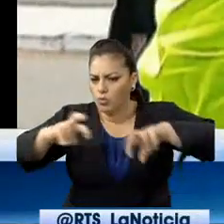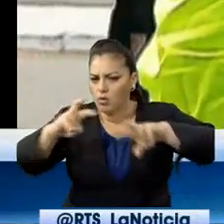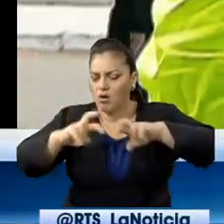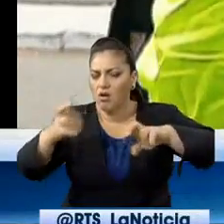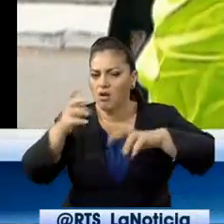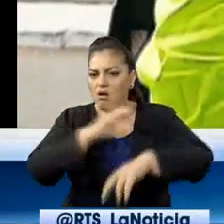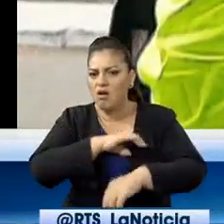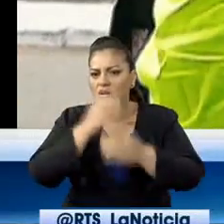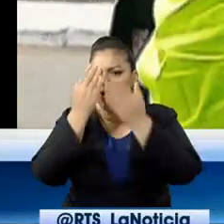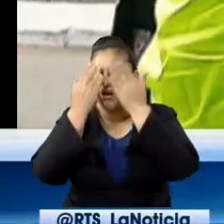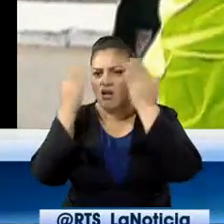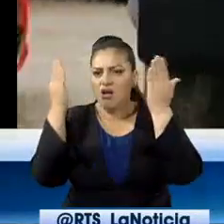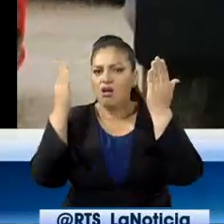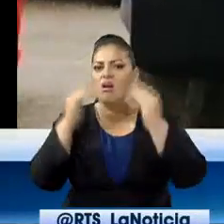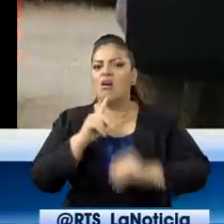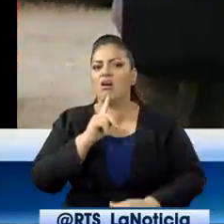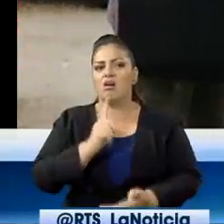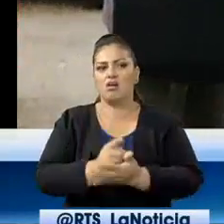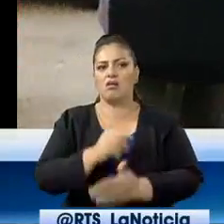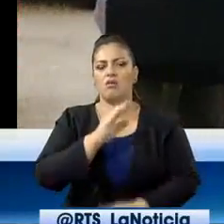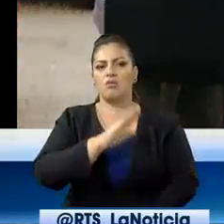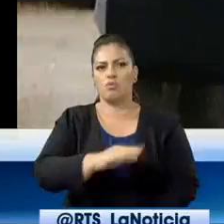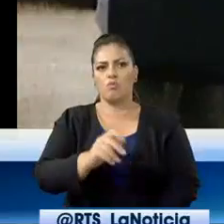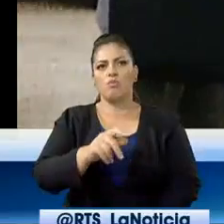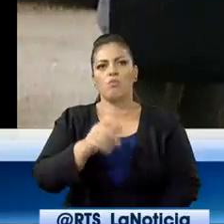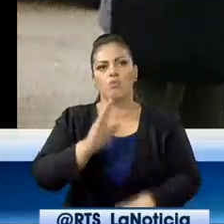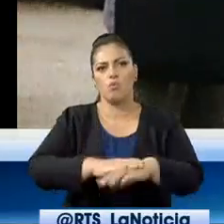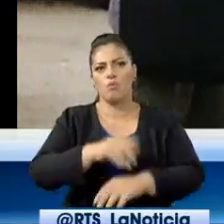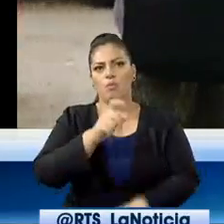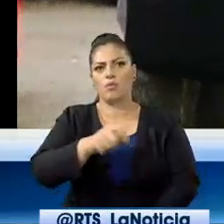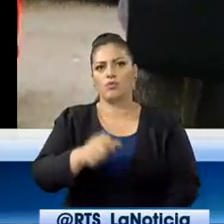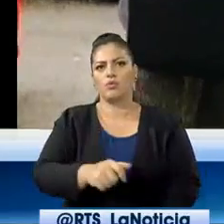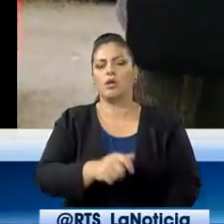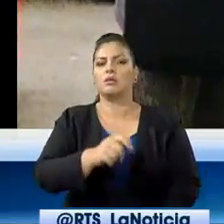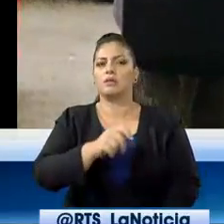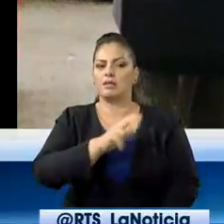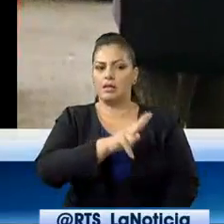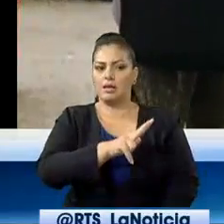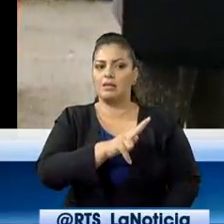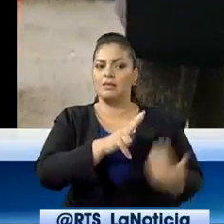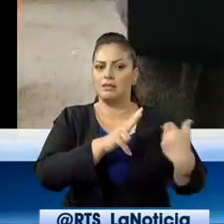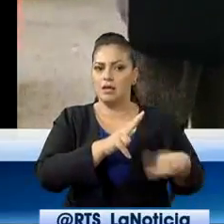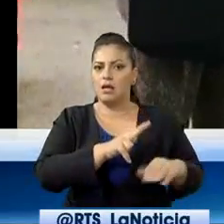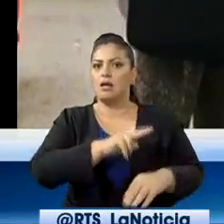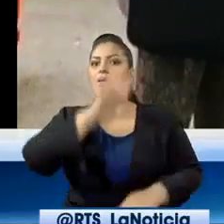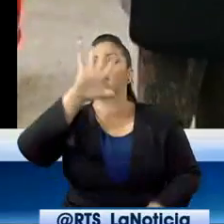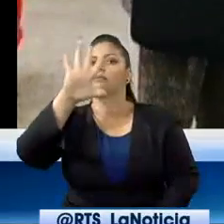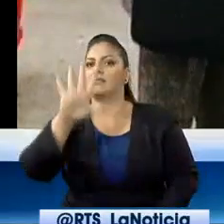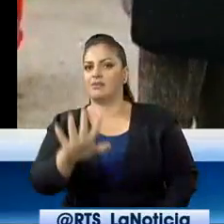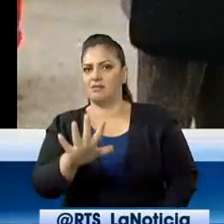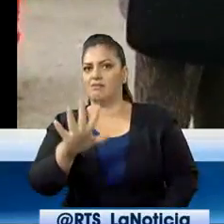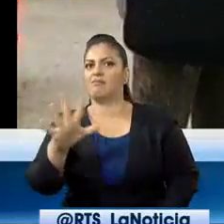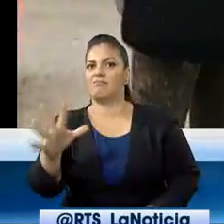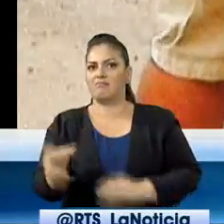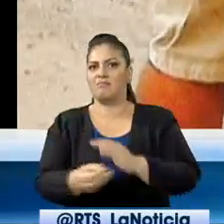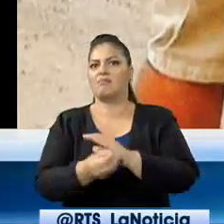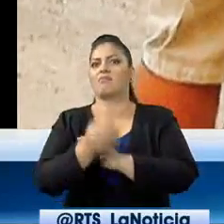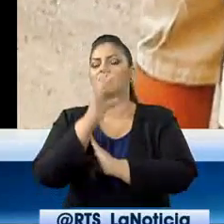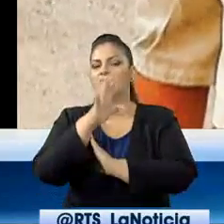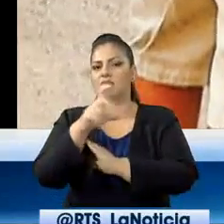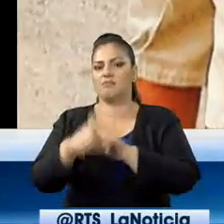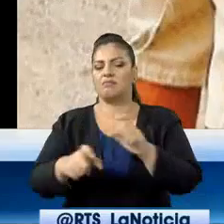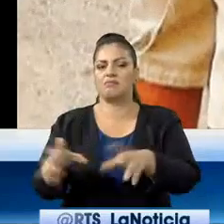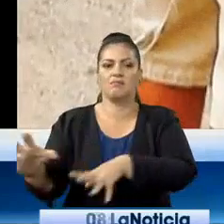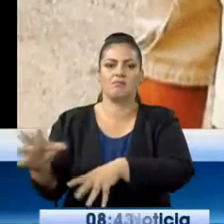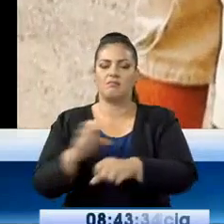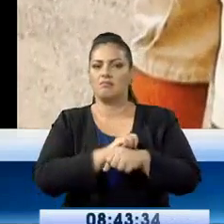hoy trae como consecuencia la detención de 5 ciudadanos más. A más de los 3 señores guardias detenidos, cuya participación, al menos de